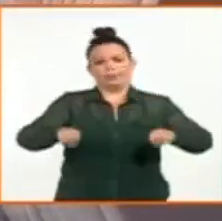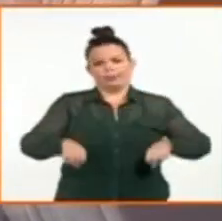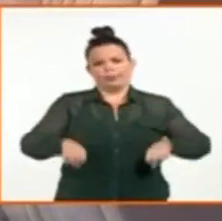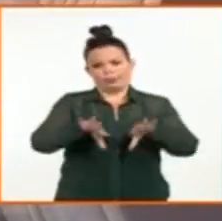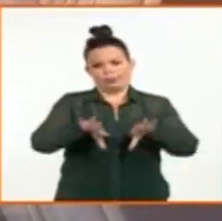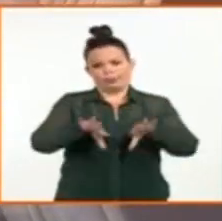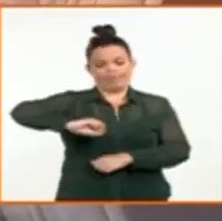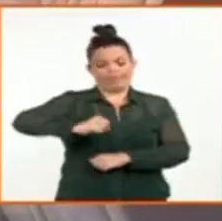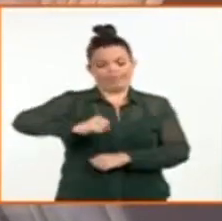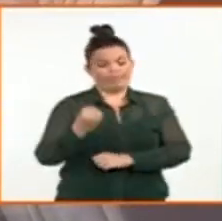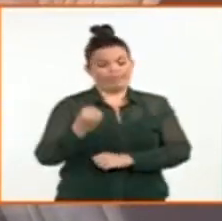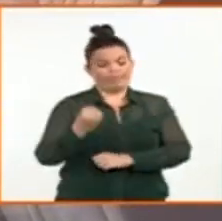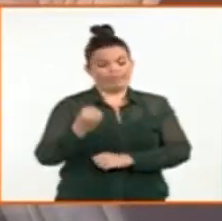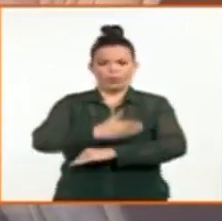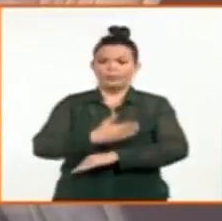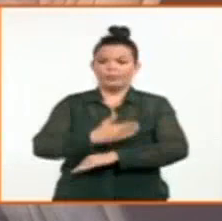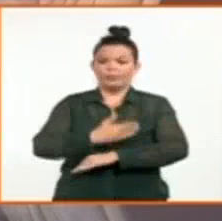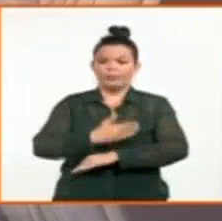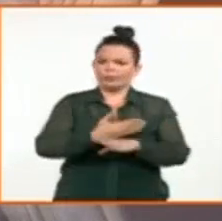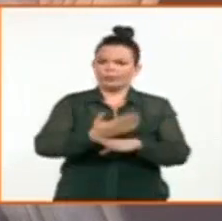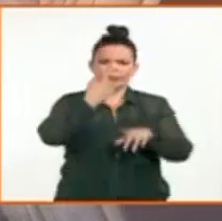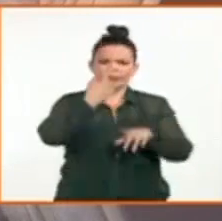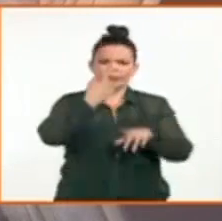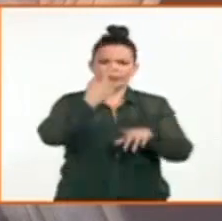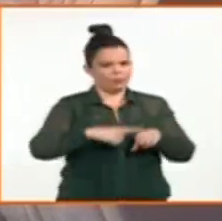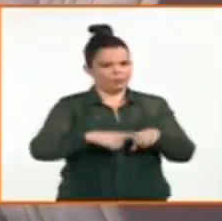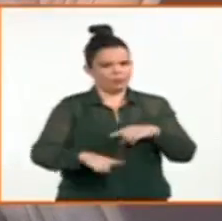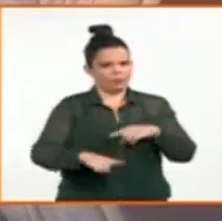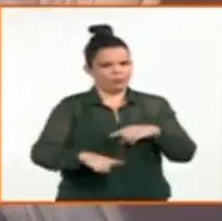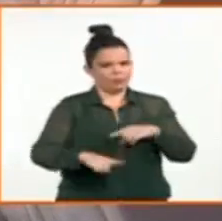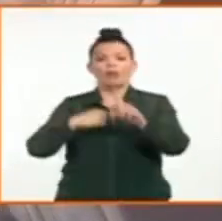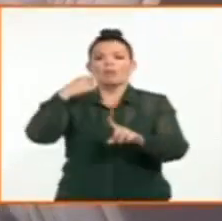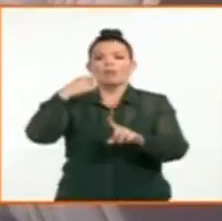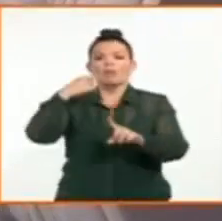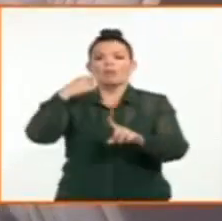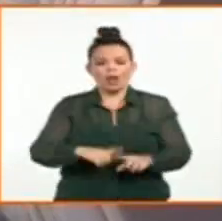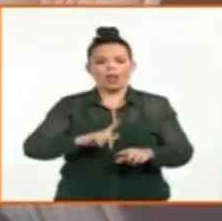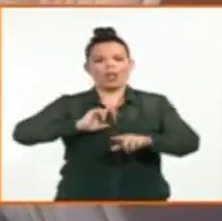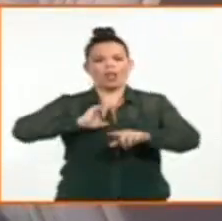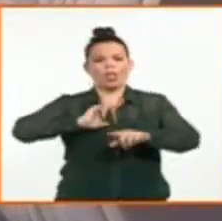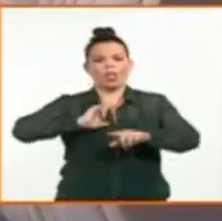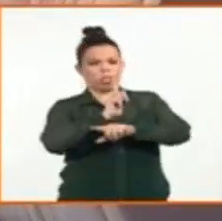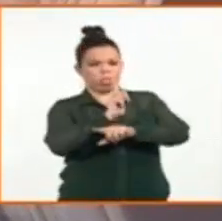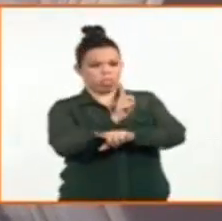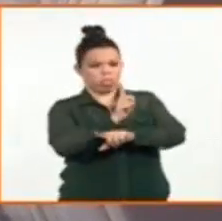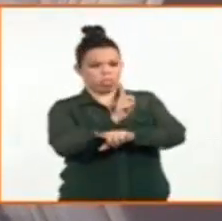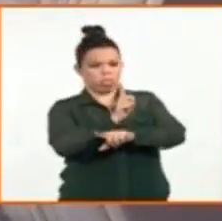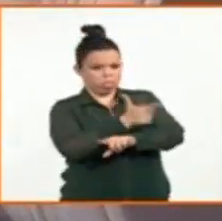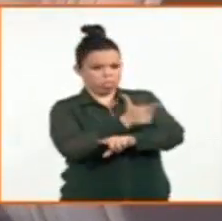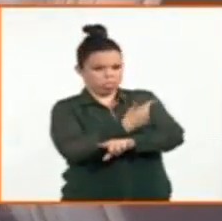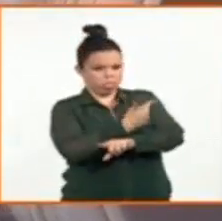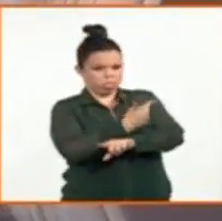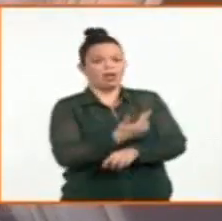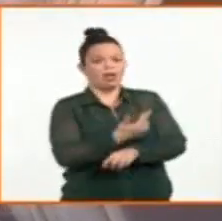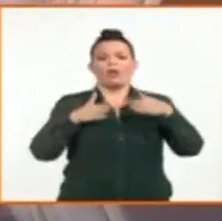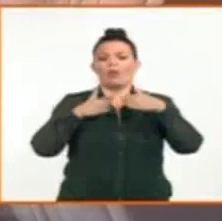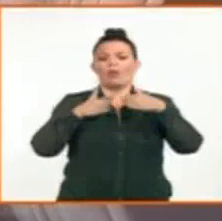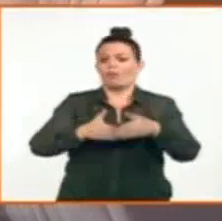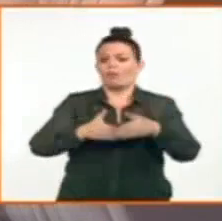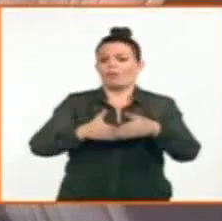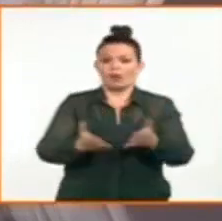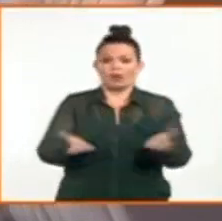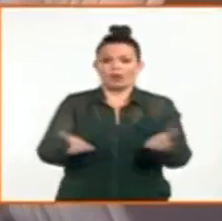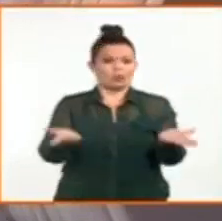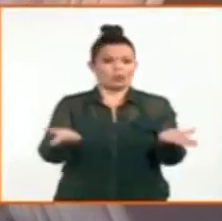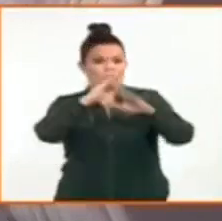detenciones, incluso se une la demora en el arribo de los contenedores por la crisis mundial, por el no haber buques. O sea, hay que decir que en este momento